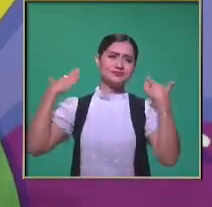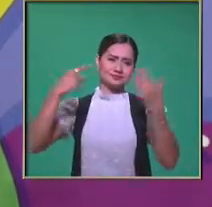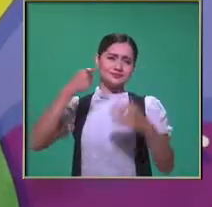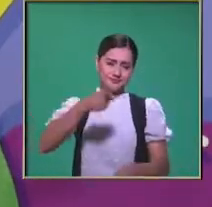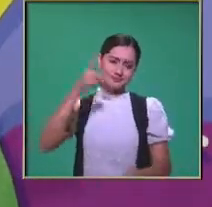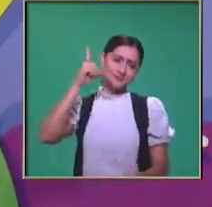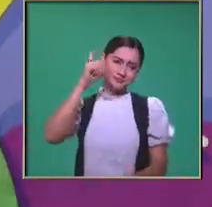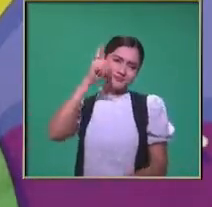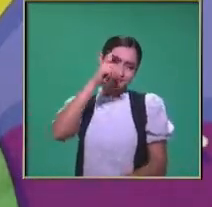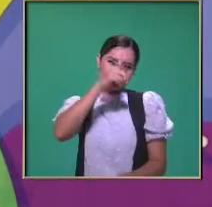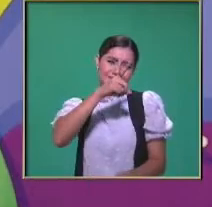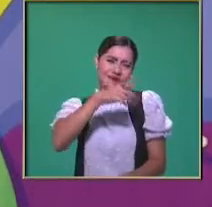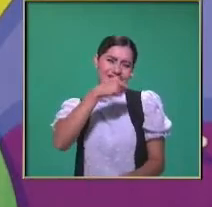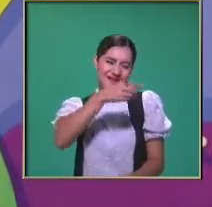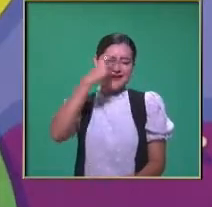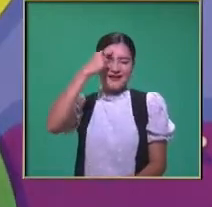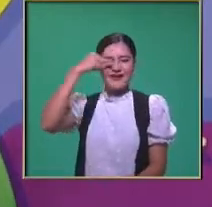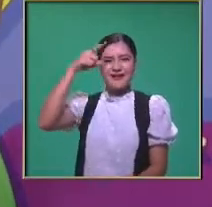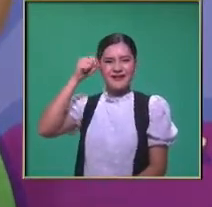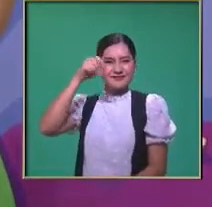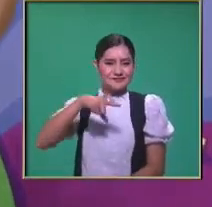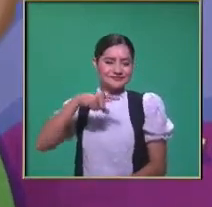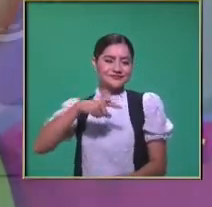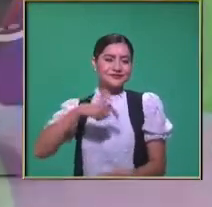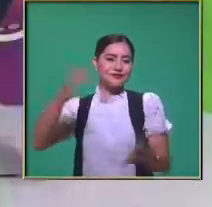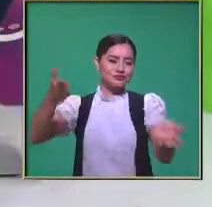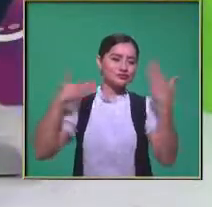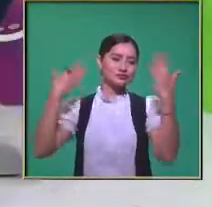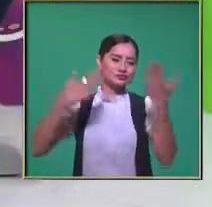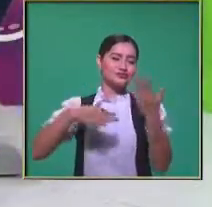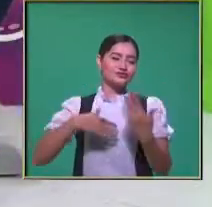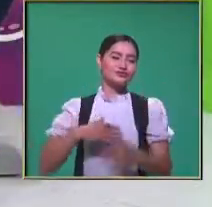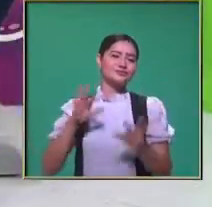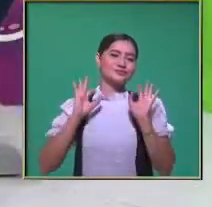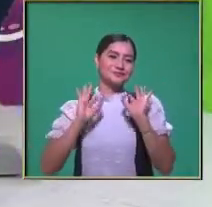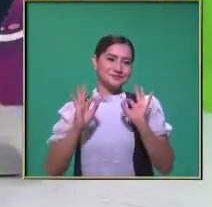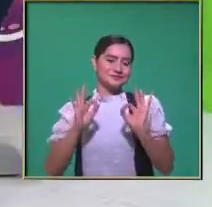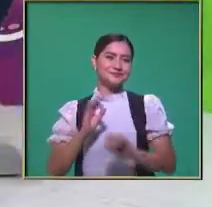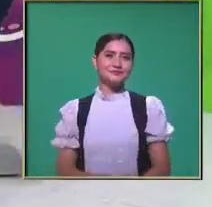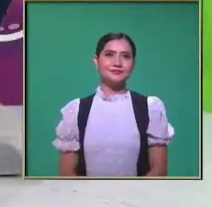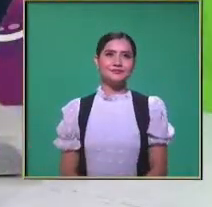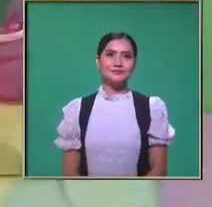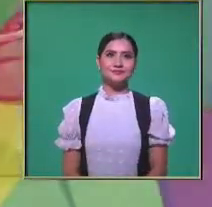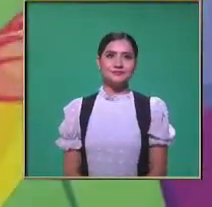obviamente nuestros listones se van a mover con mayor rapidez. O dependiendo, mira, cerquita,